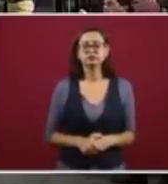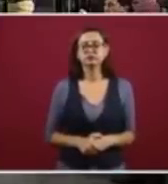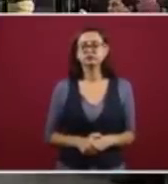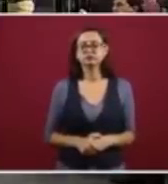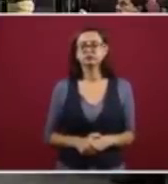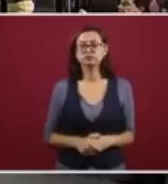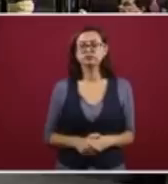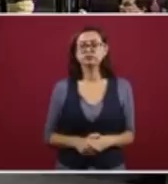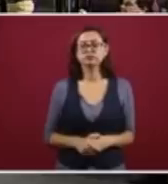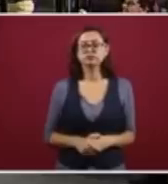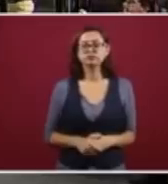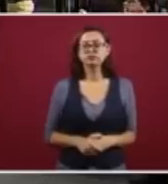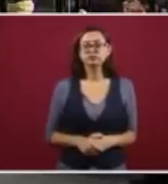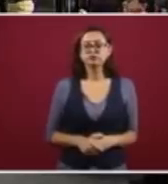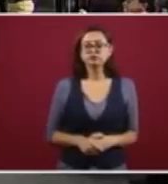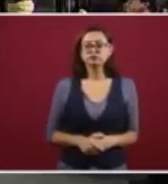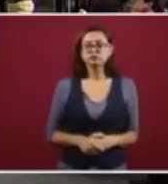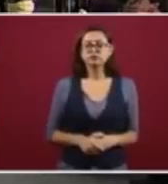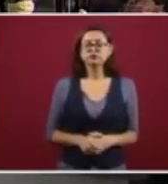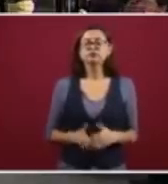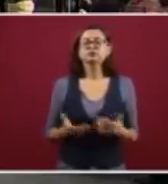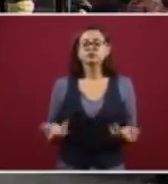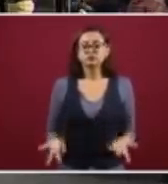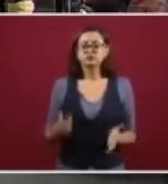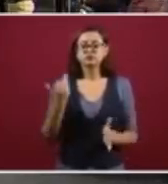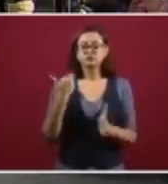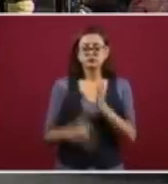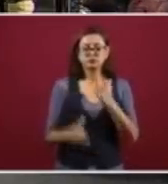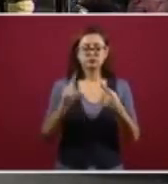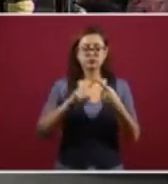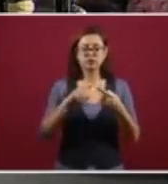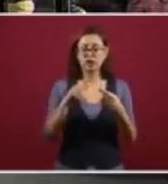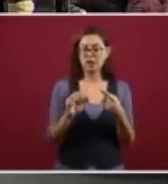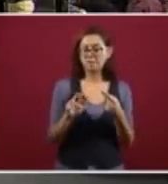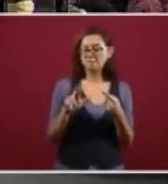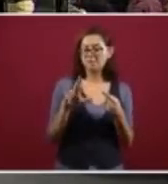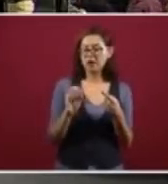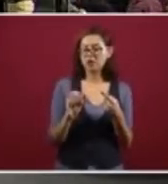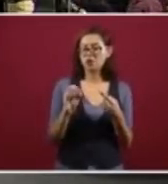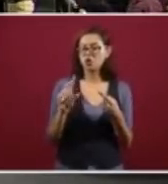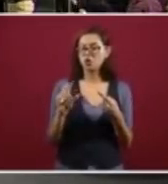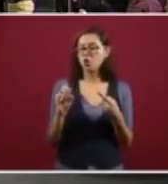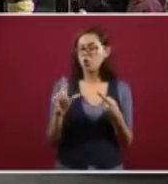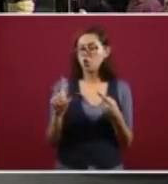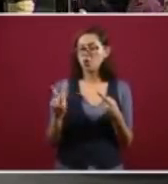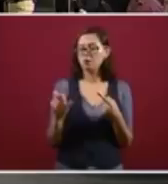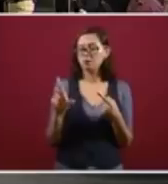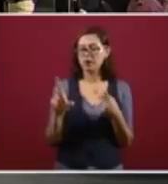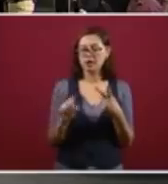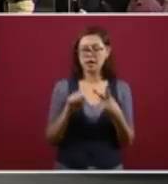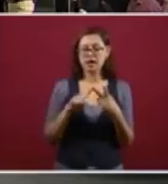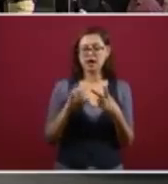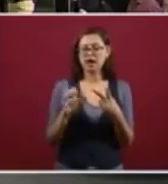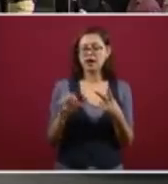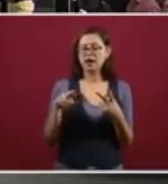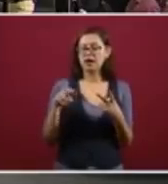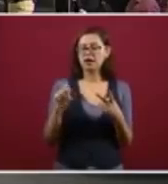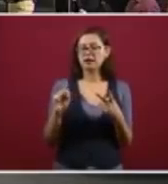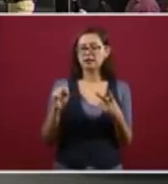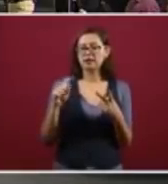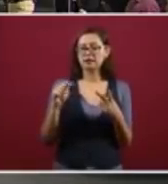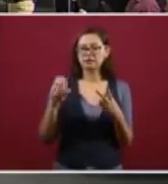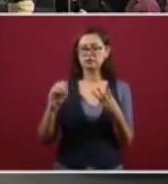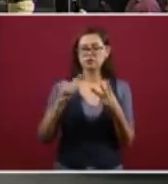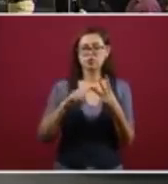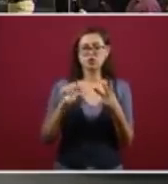Bueno, quedaron pendientes Marco Olvera, Ernesto Ledesma y